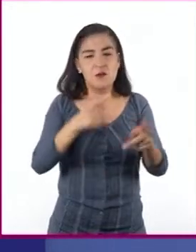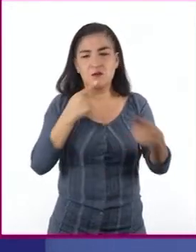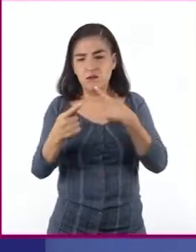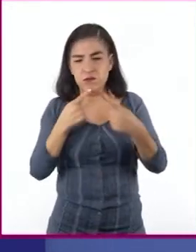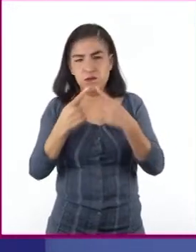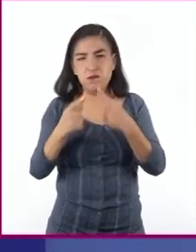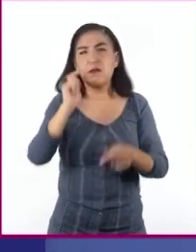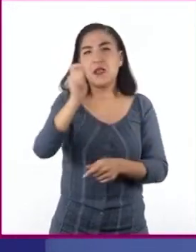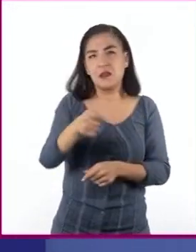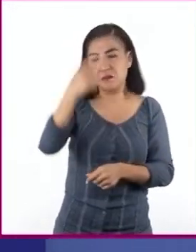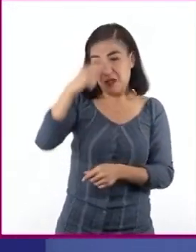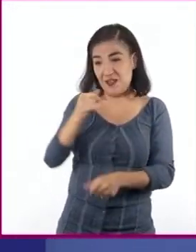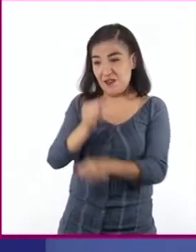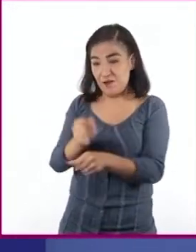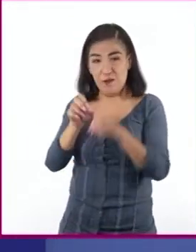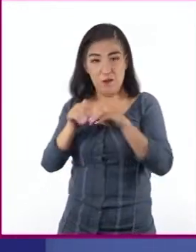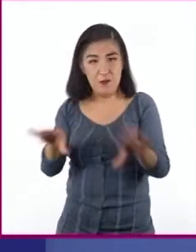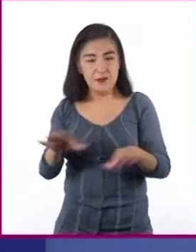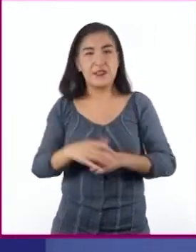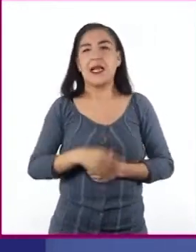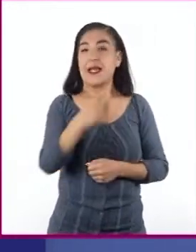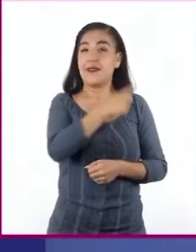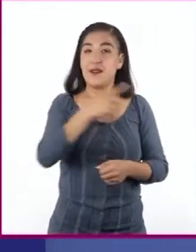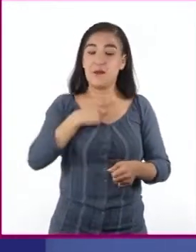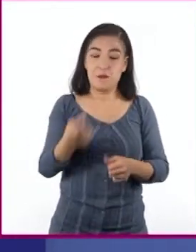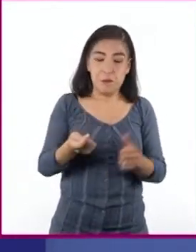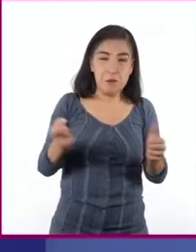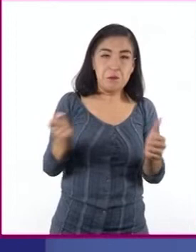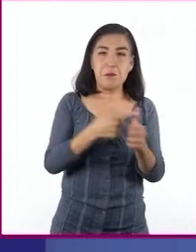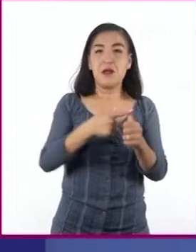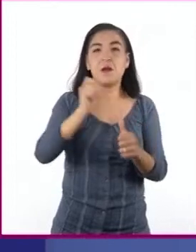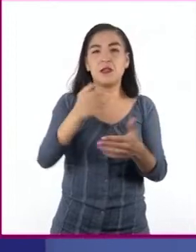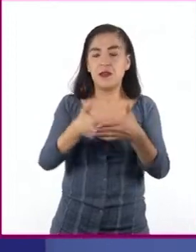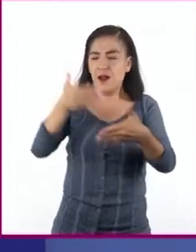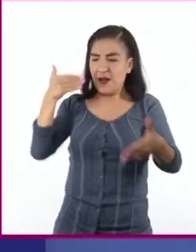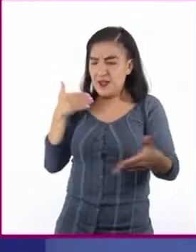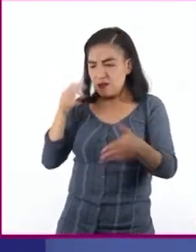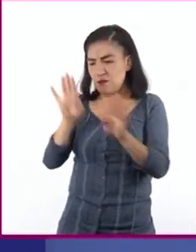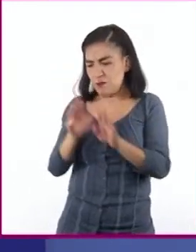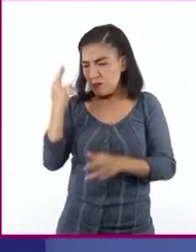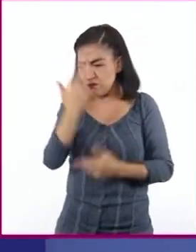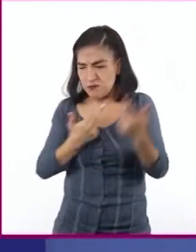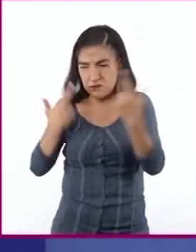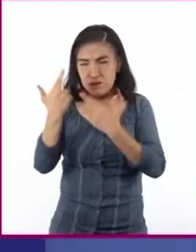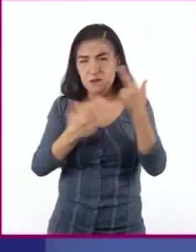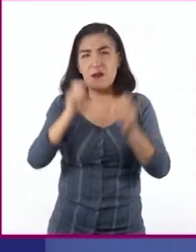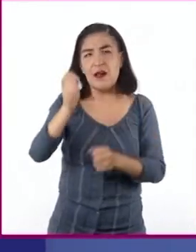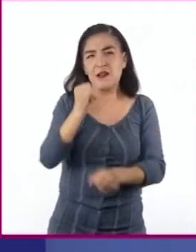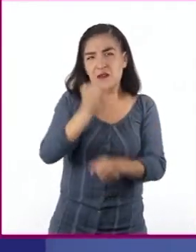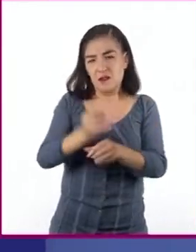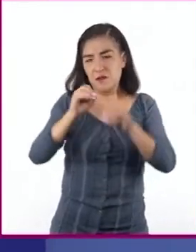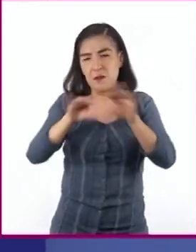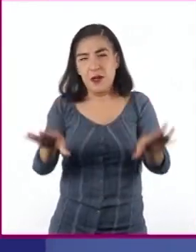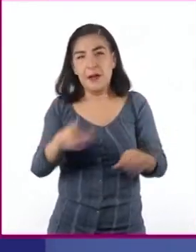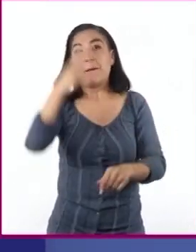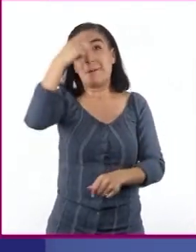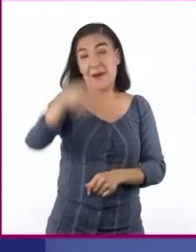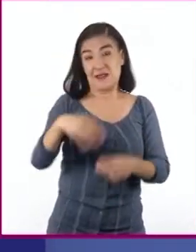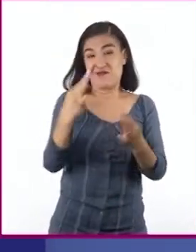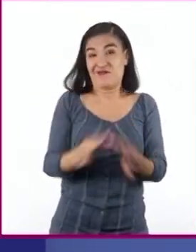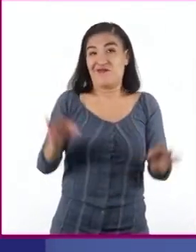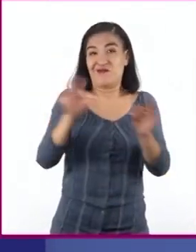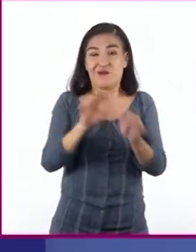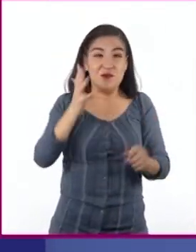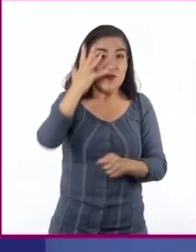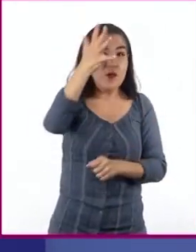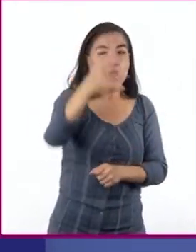reciben? Analizar la información que reciben y asumir una postura crítica es fundamental para